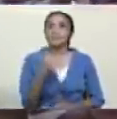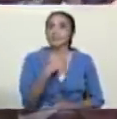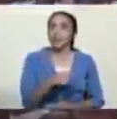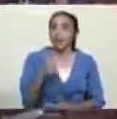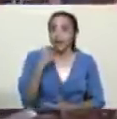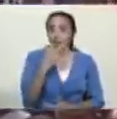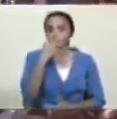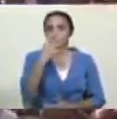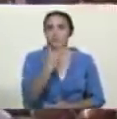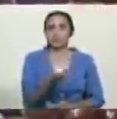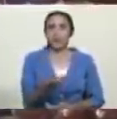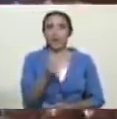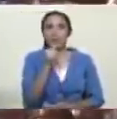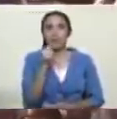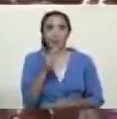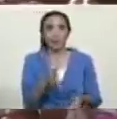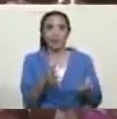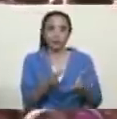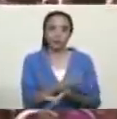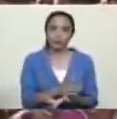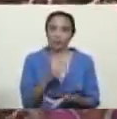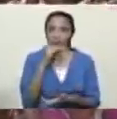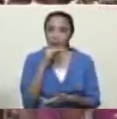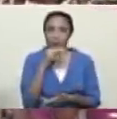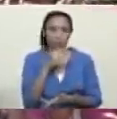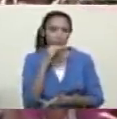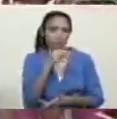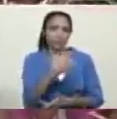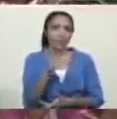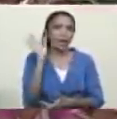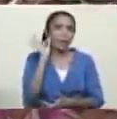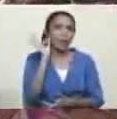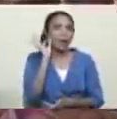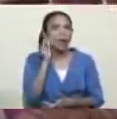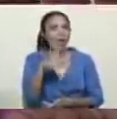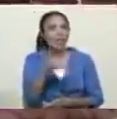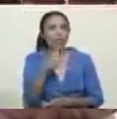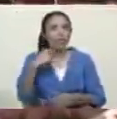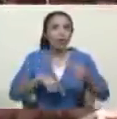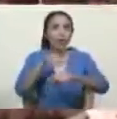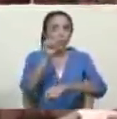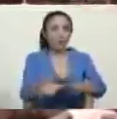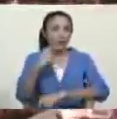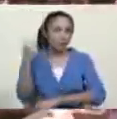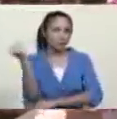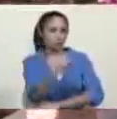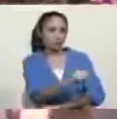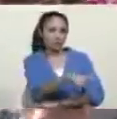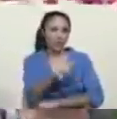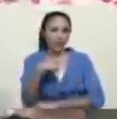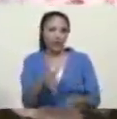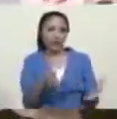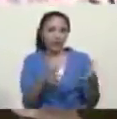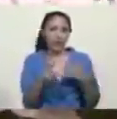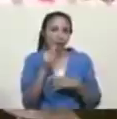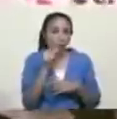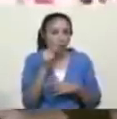eso? Nadie. Las únicas que pueden ganarle a los hombres son las mujeres.